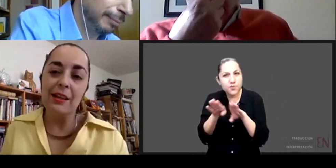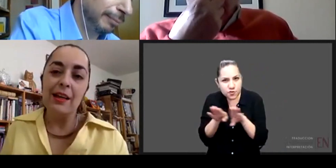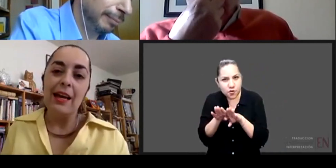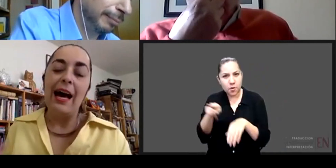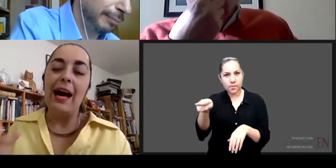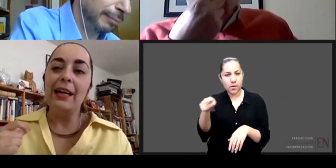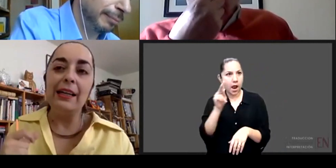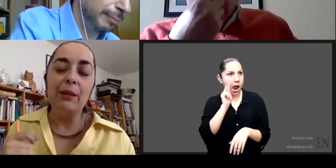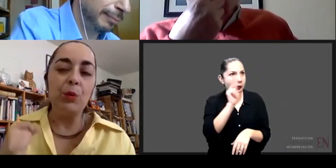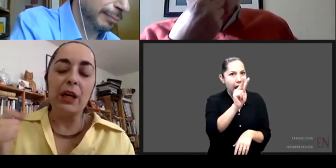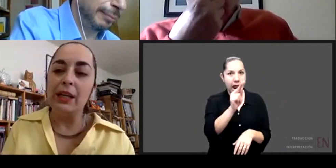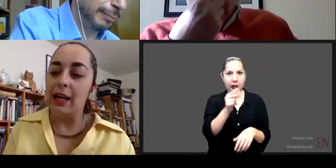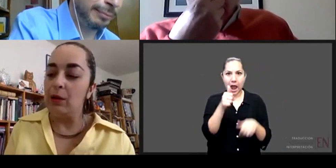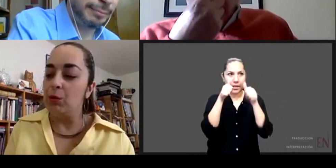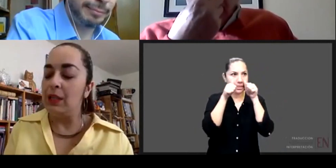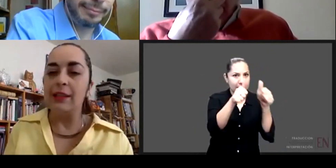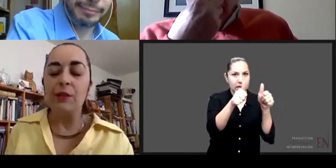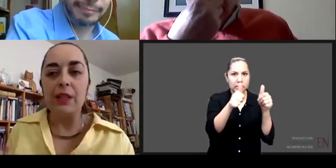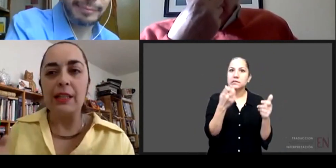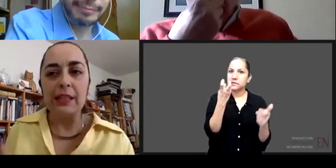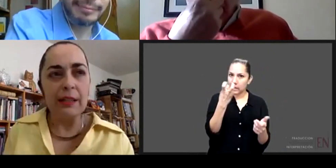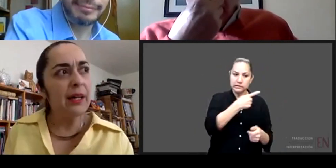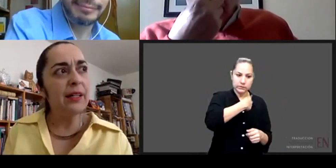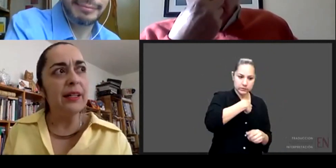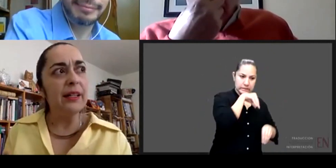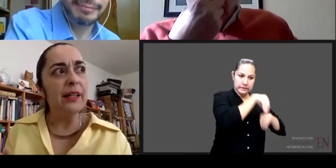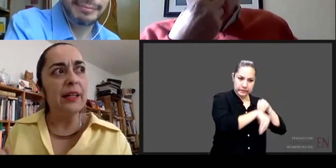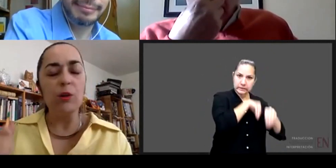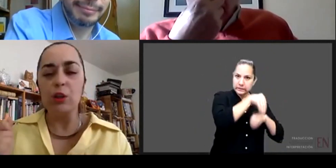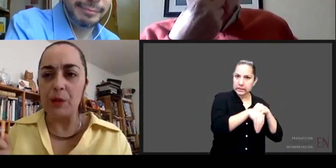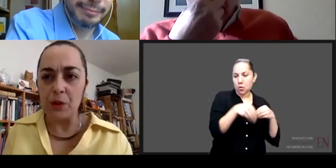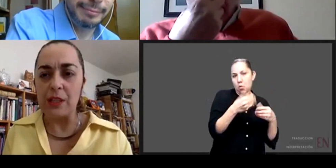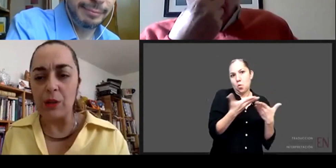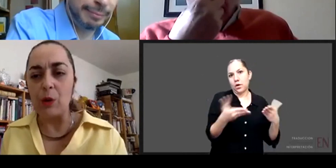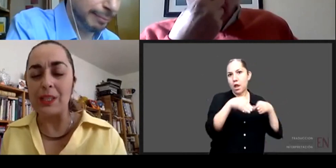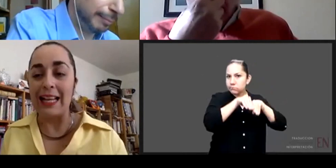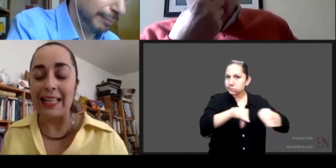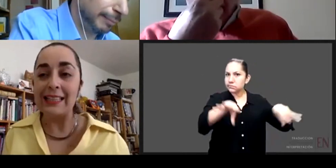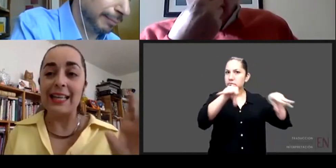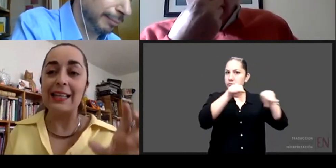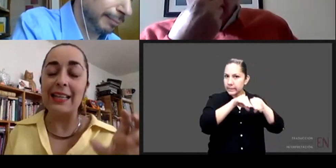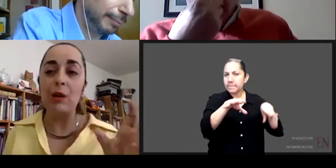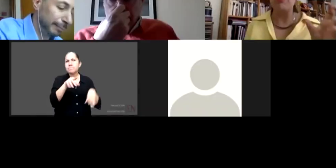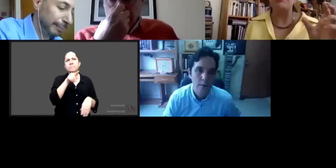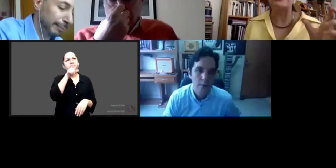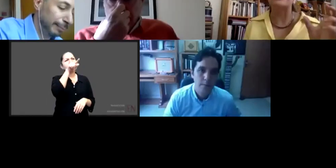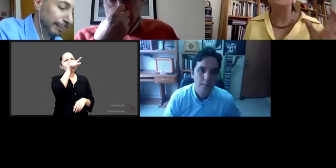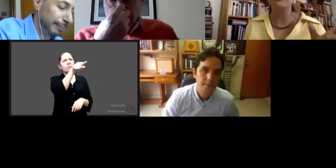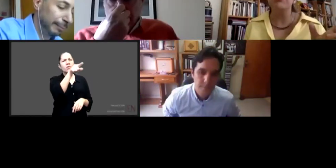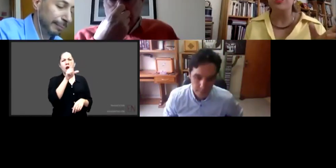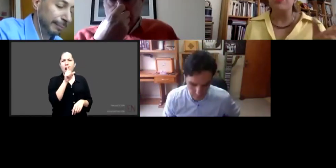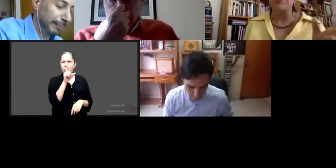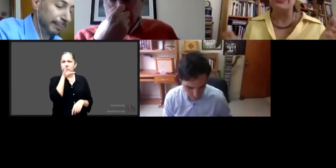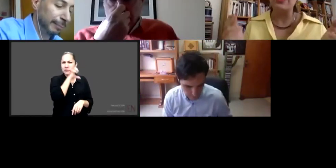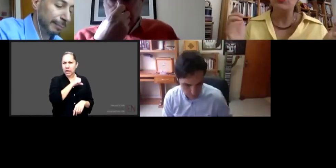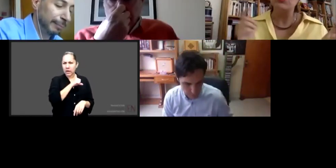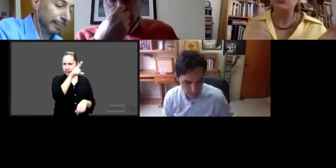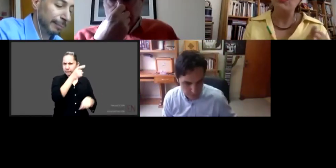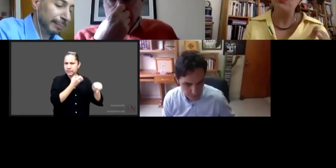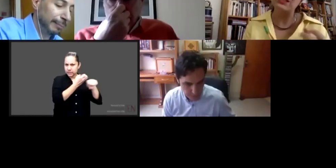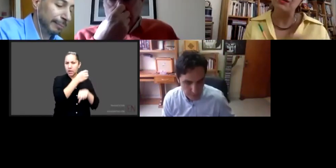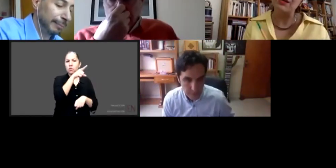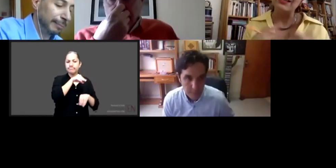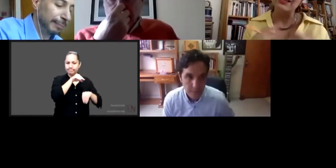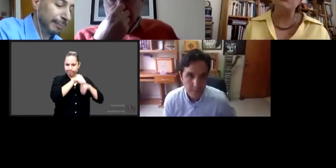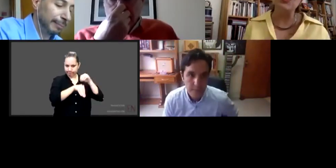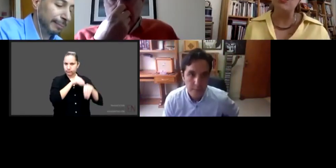redes. Hay por ahí alguna entidad federativa, los servicios de salud de Aguascalientes, que ya tiene una aplicación para que yo como chavo